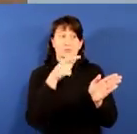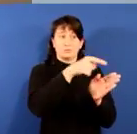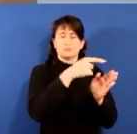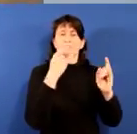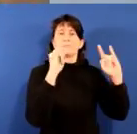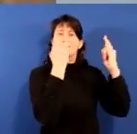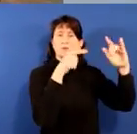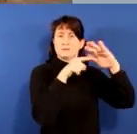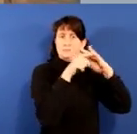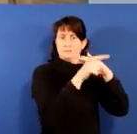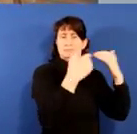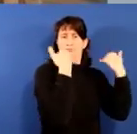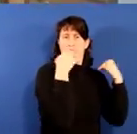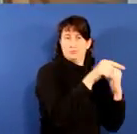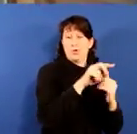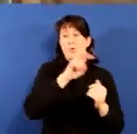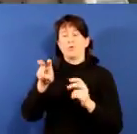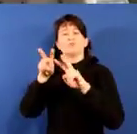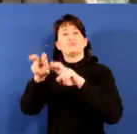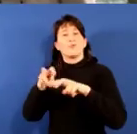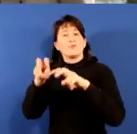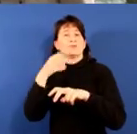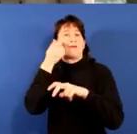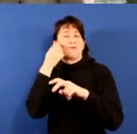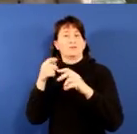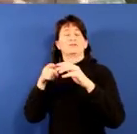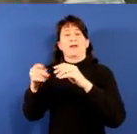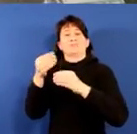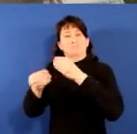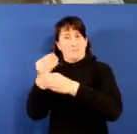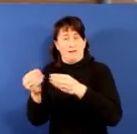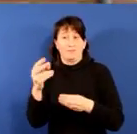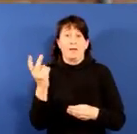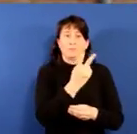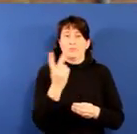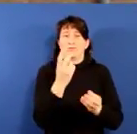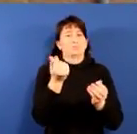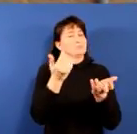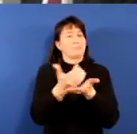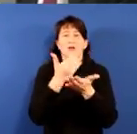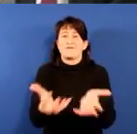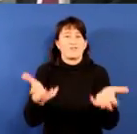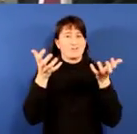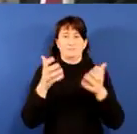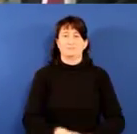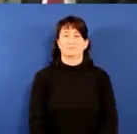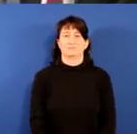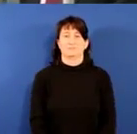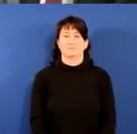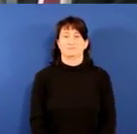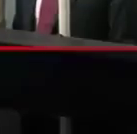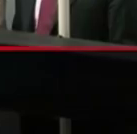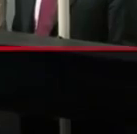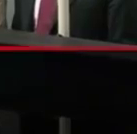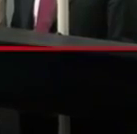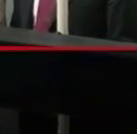o propano. Tras la firma del convenio en el Palacio Foral, la diputada de Agricultura Irene Pardo, el presidente de la Asociación de